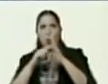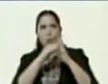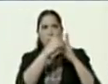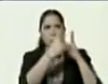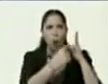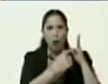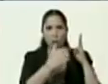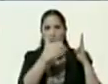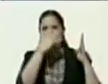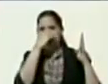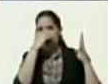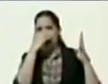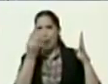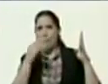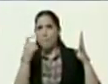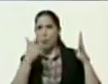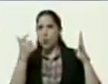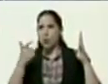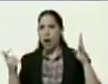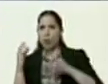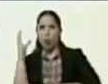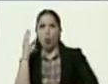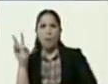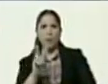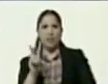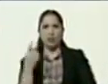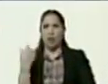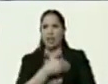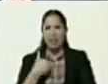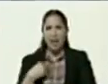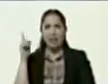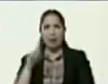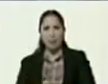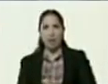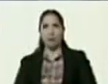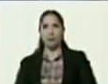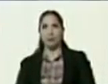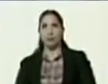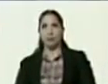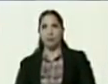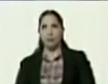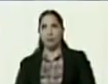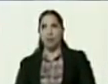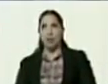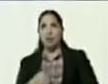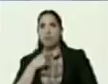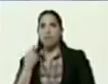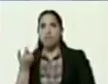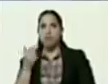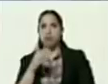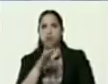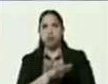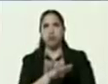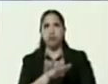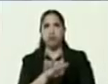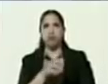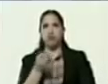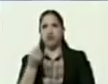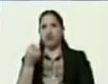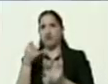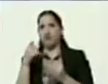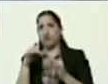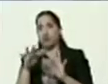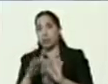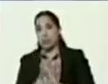criminales más buscados en Colombia y en Venezuela que tienen en su haber varias centenas de asesinados,